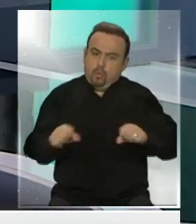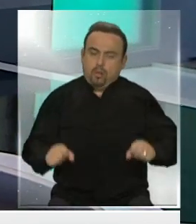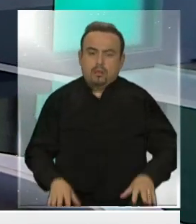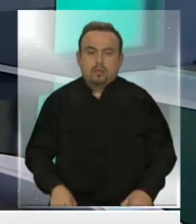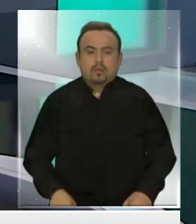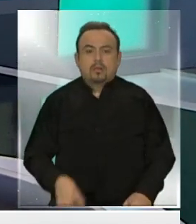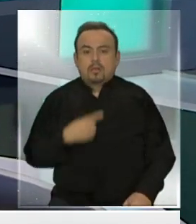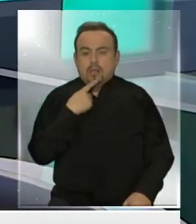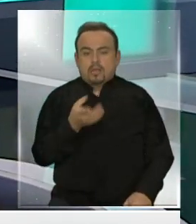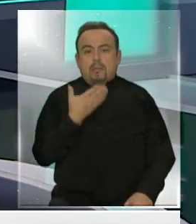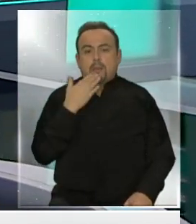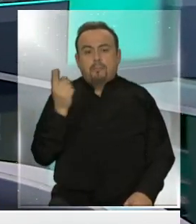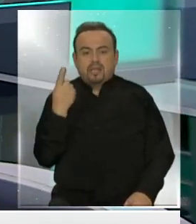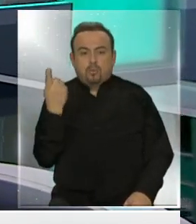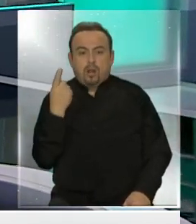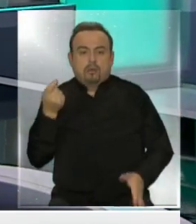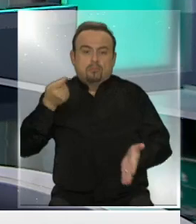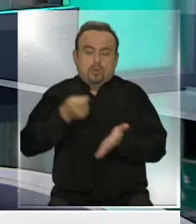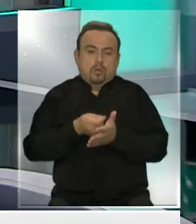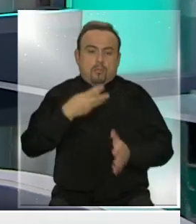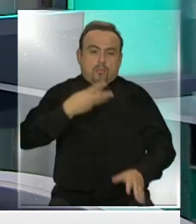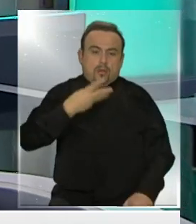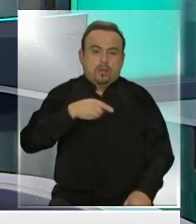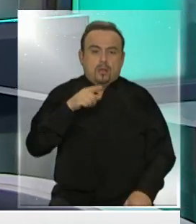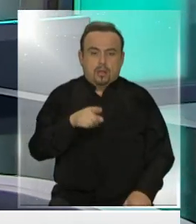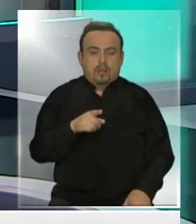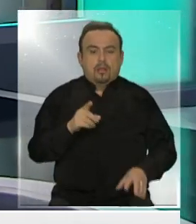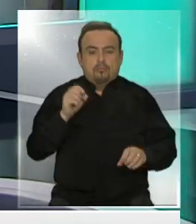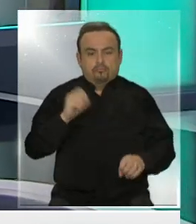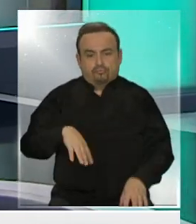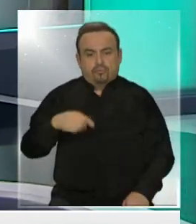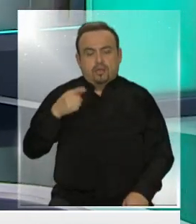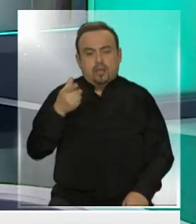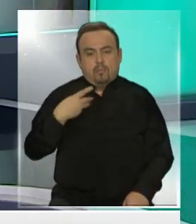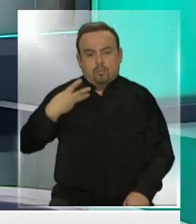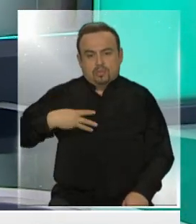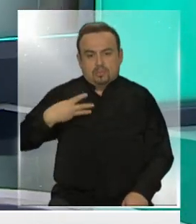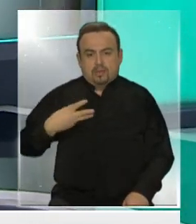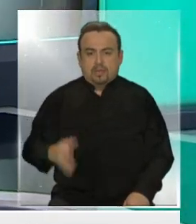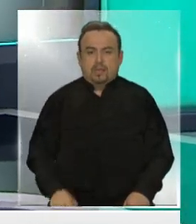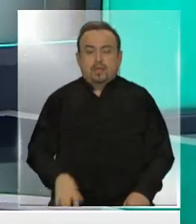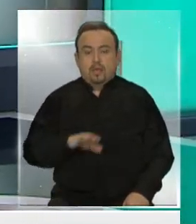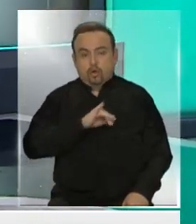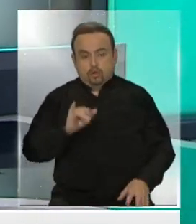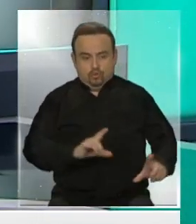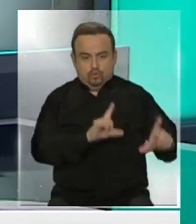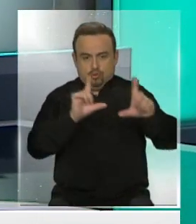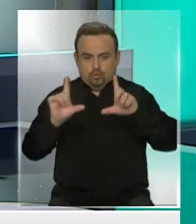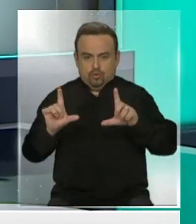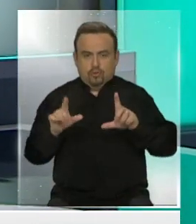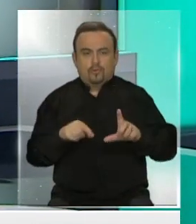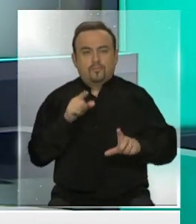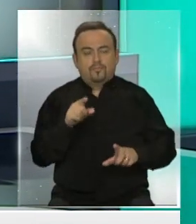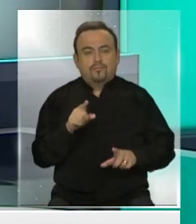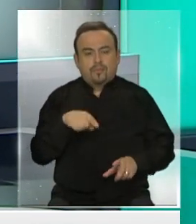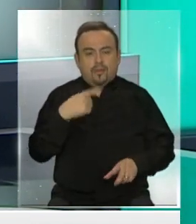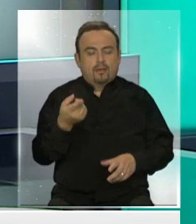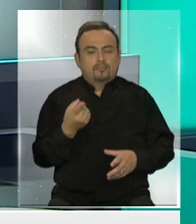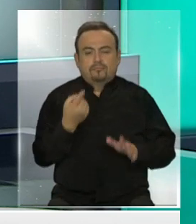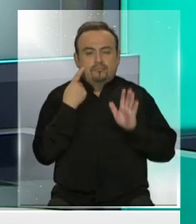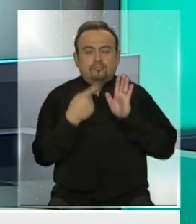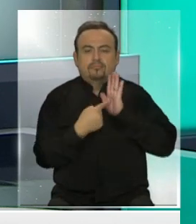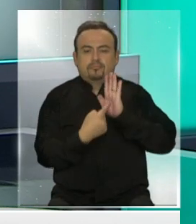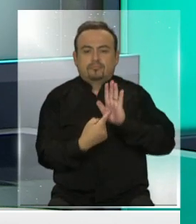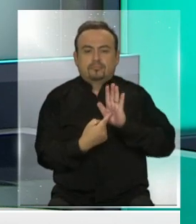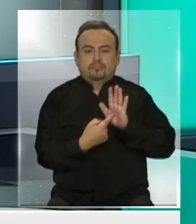pueden ser los particular subvencionados y los municipales que cuyo costo la suma del municipio veamos lo siguiente a continuación en la siguiente gráfica nos